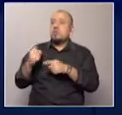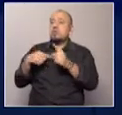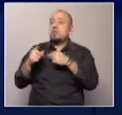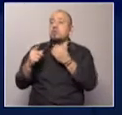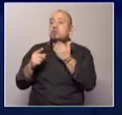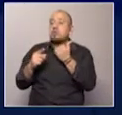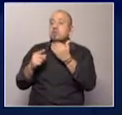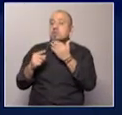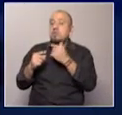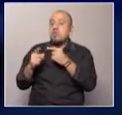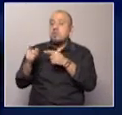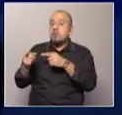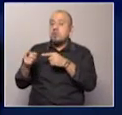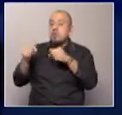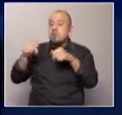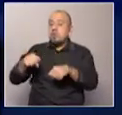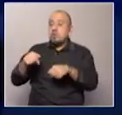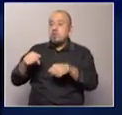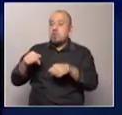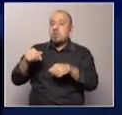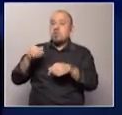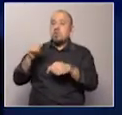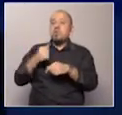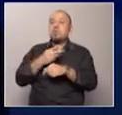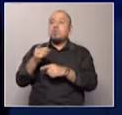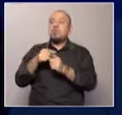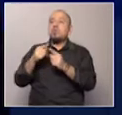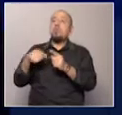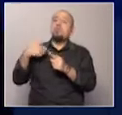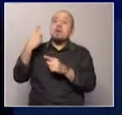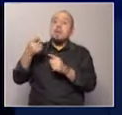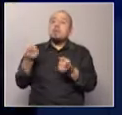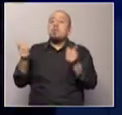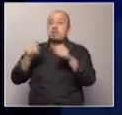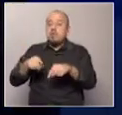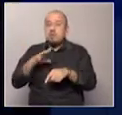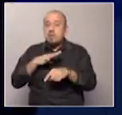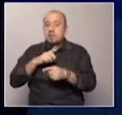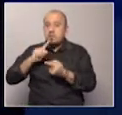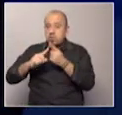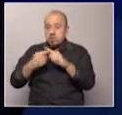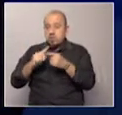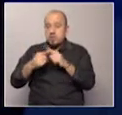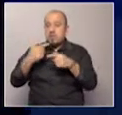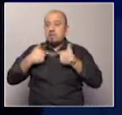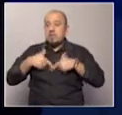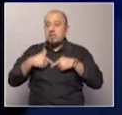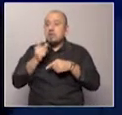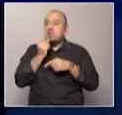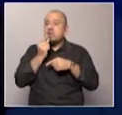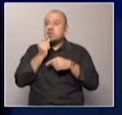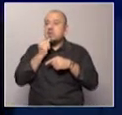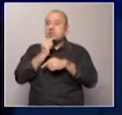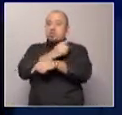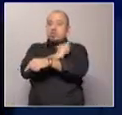sabemos es este sistema de hoy cuántos reincidentes va a producir para hacer eso se requiere una coordinación muy firme entre el ministerio del interior y el